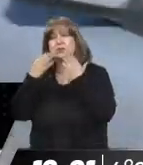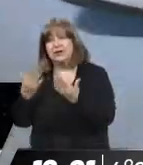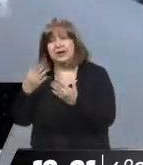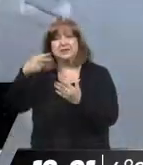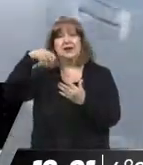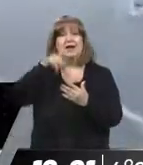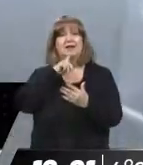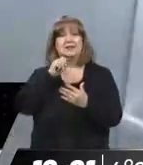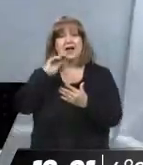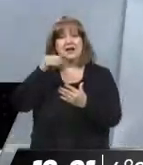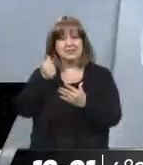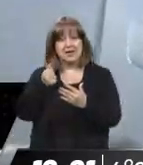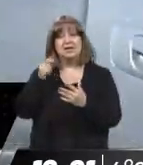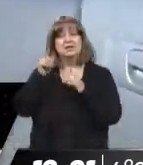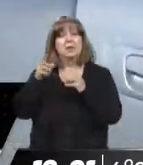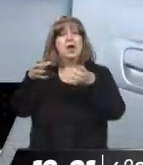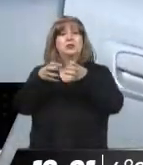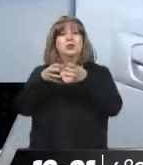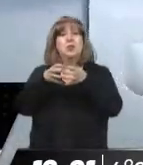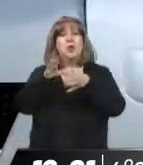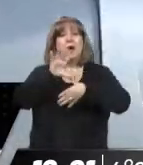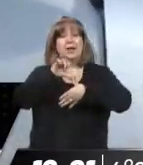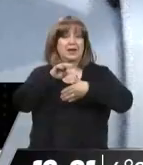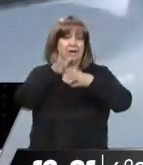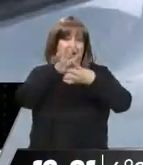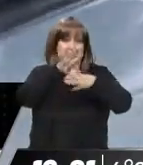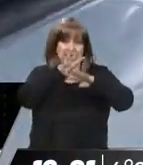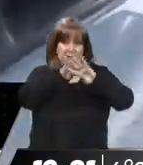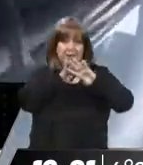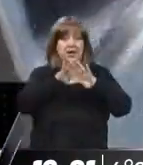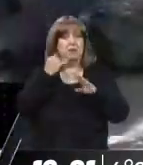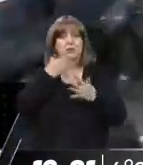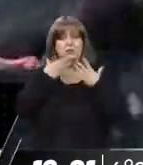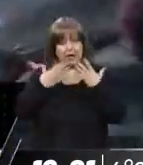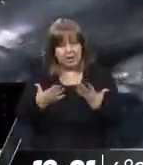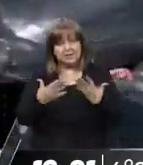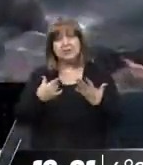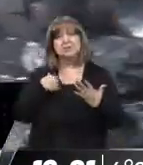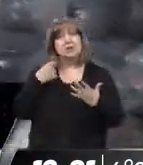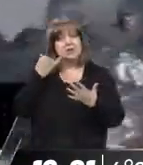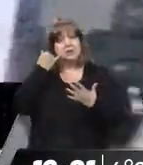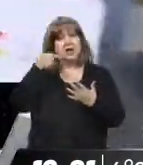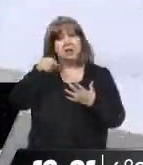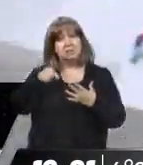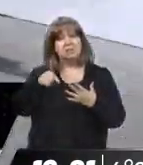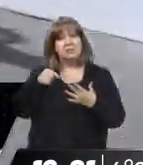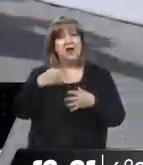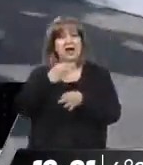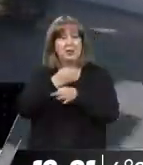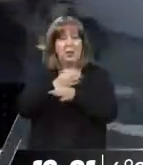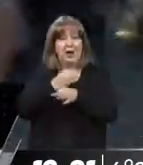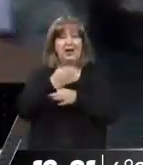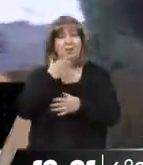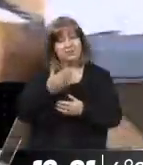América por esta iniciativa y bueno, uno que lo ve tan lejos este tipo de donaciones, ahora la tenemos en la escuela, así que